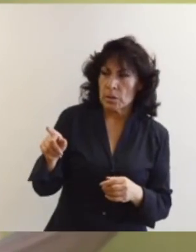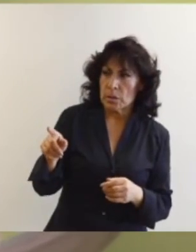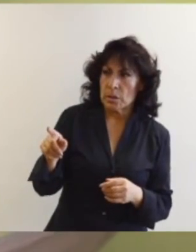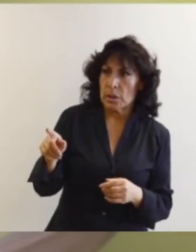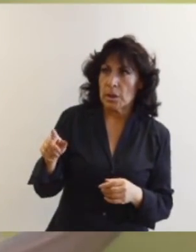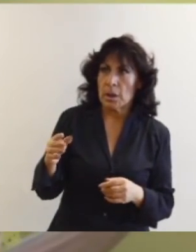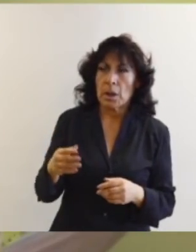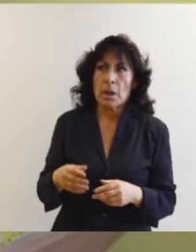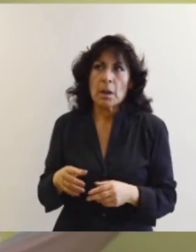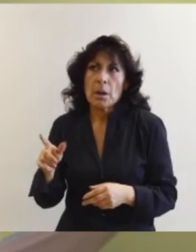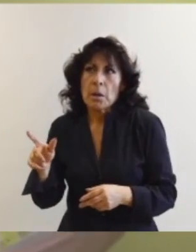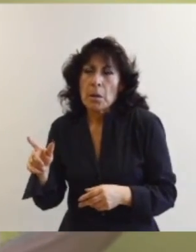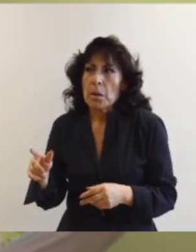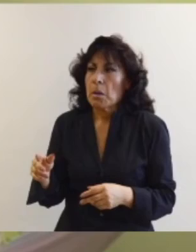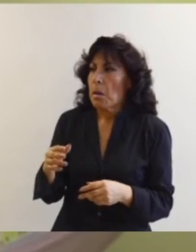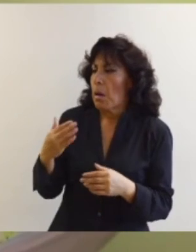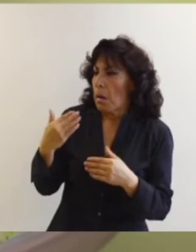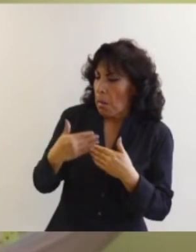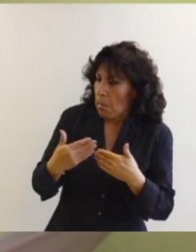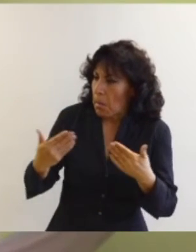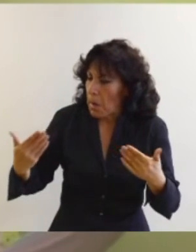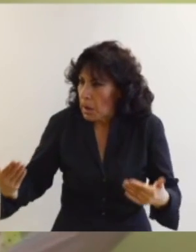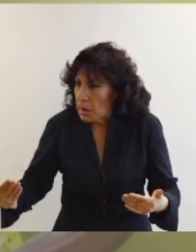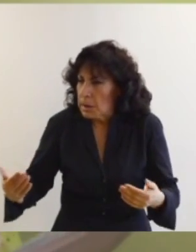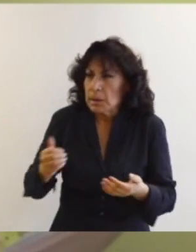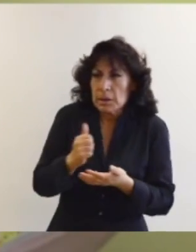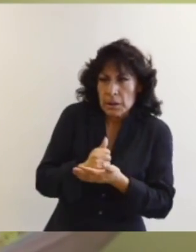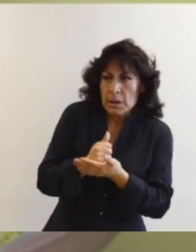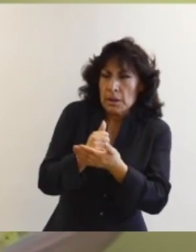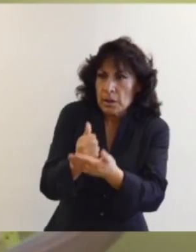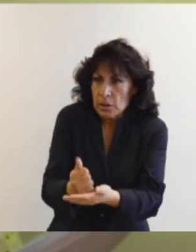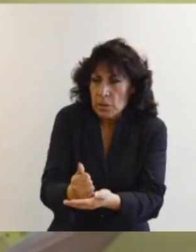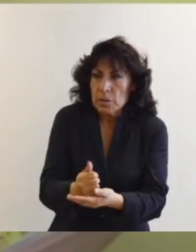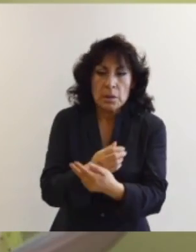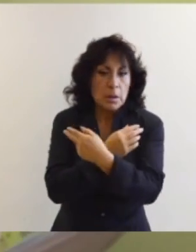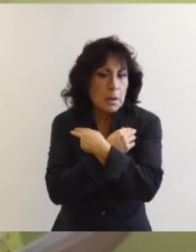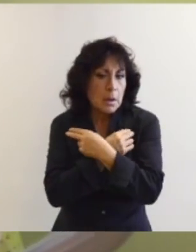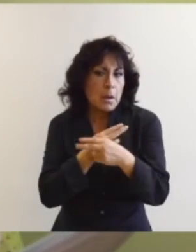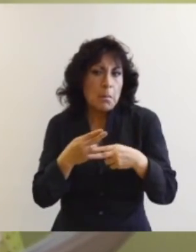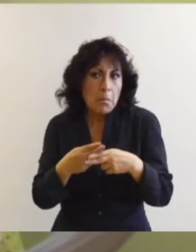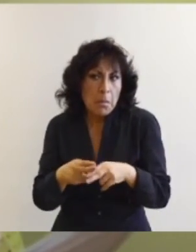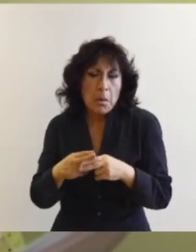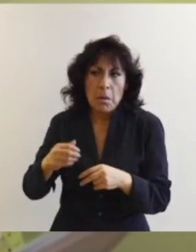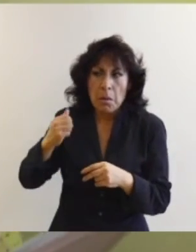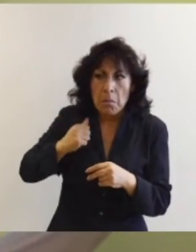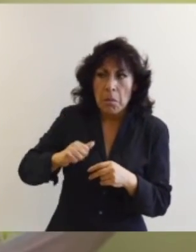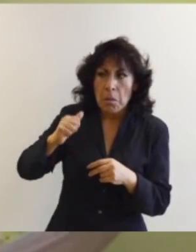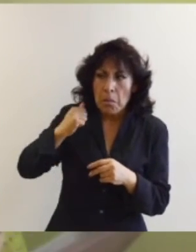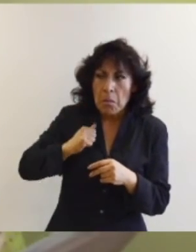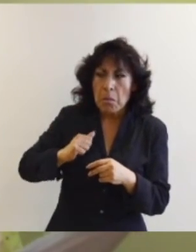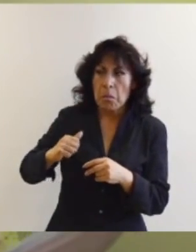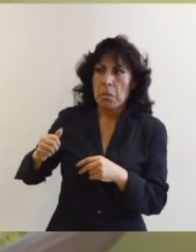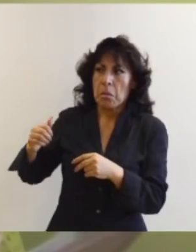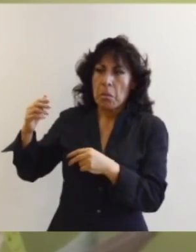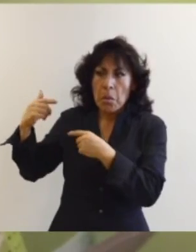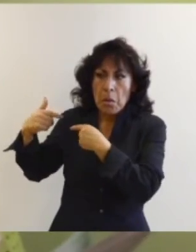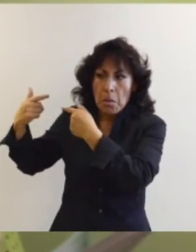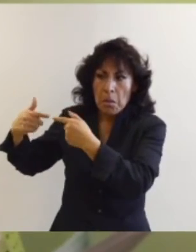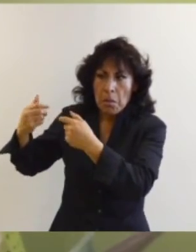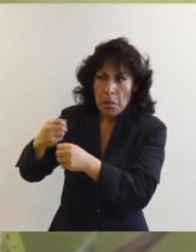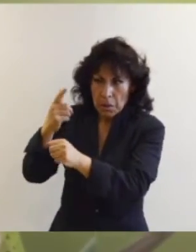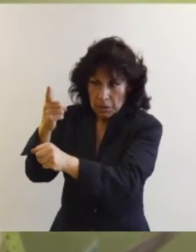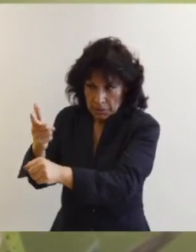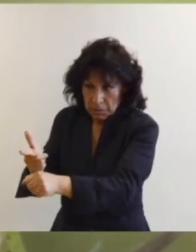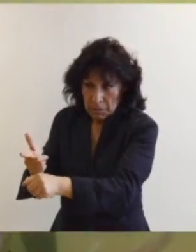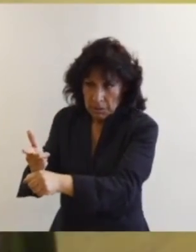piensa servir mejor al presente con descubrir los restos de, digamos, mi